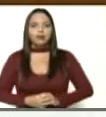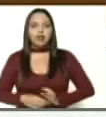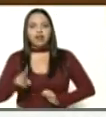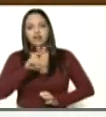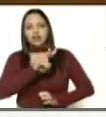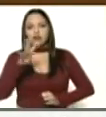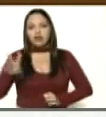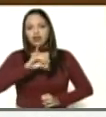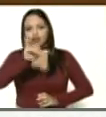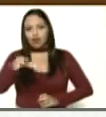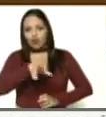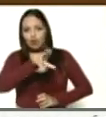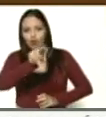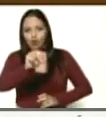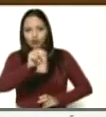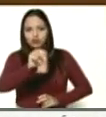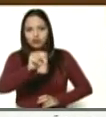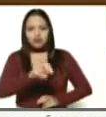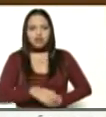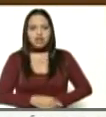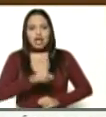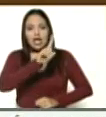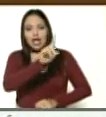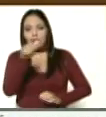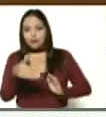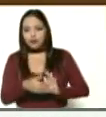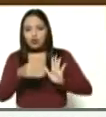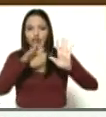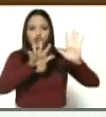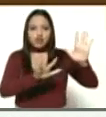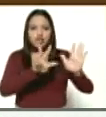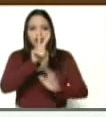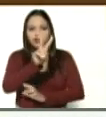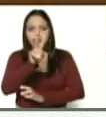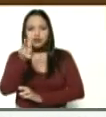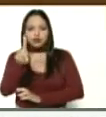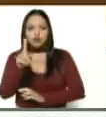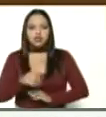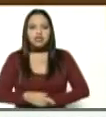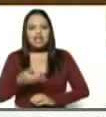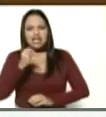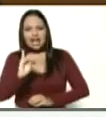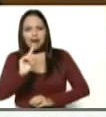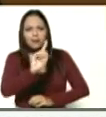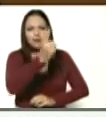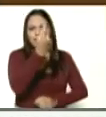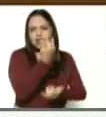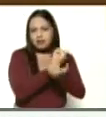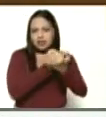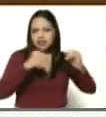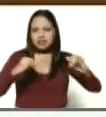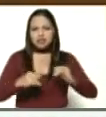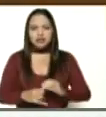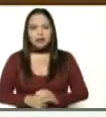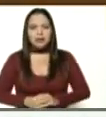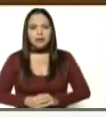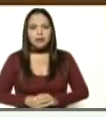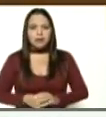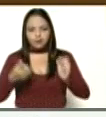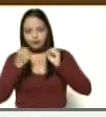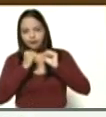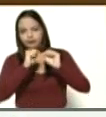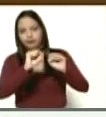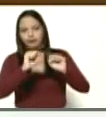de junio de 1821 y que nos da la primera independencia ante el Imperio